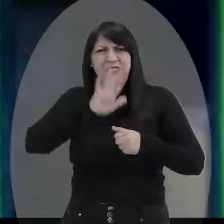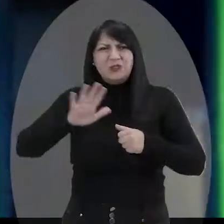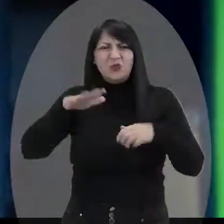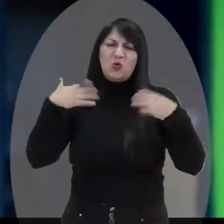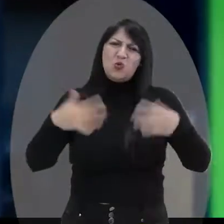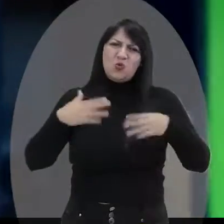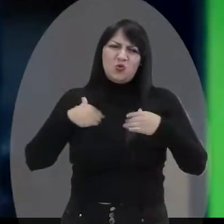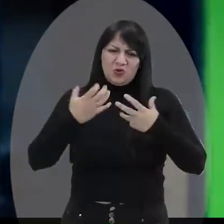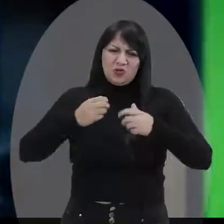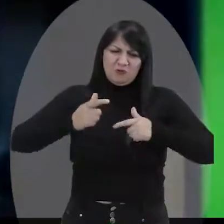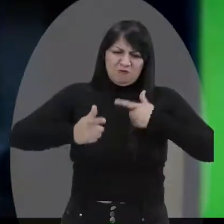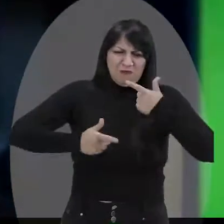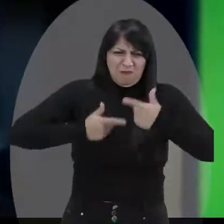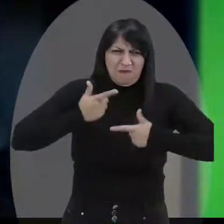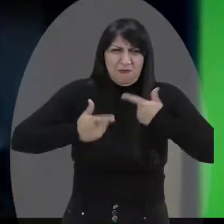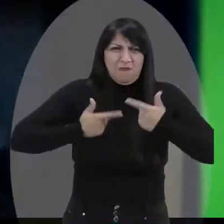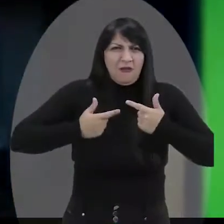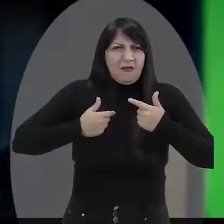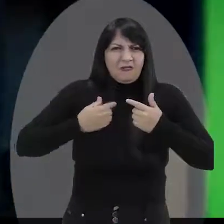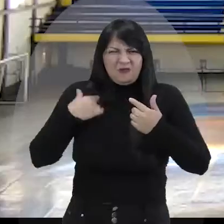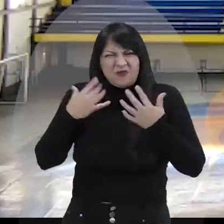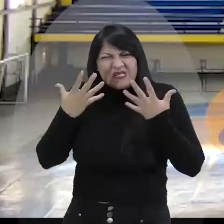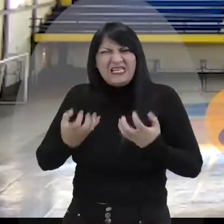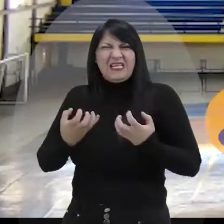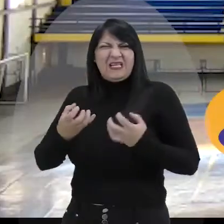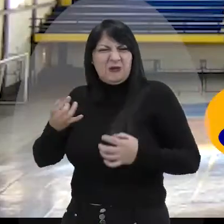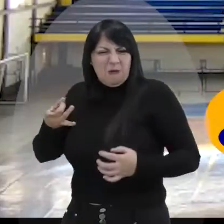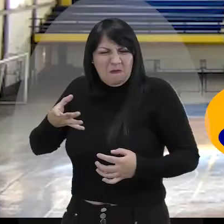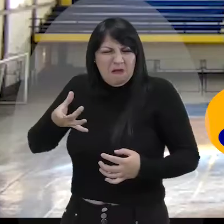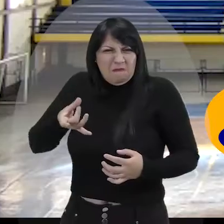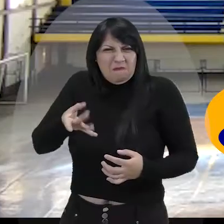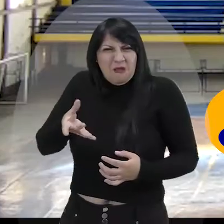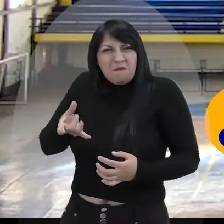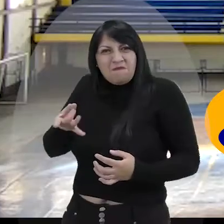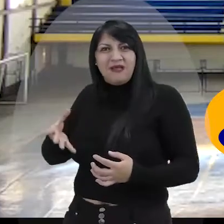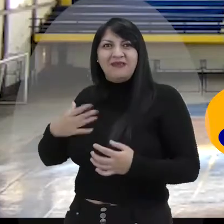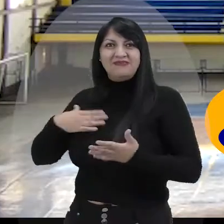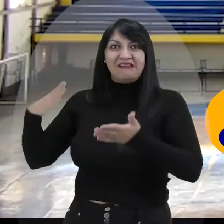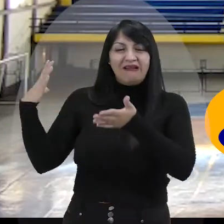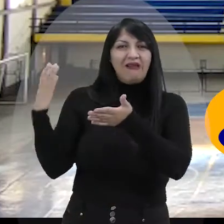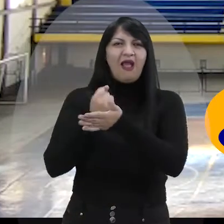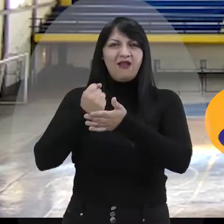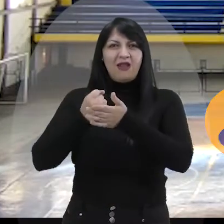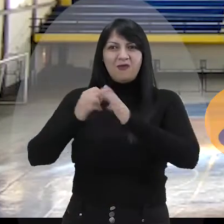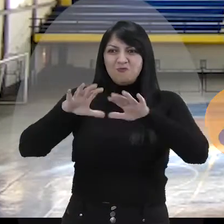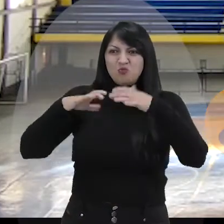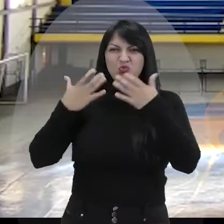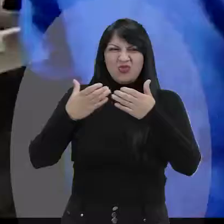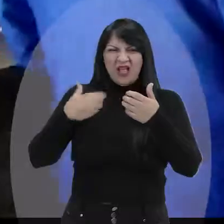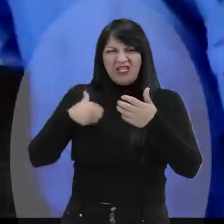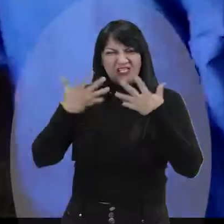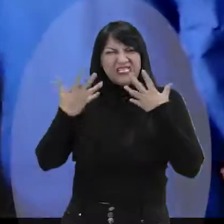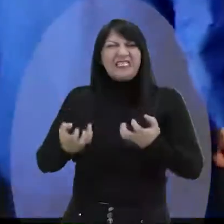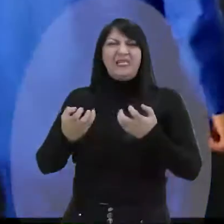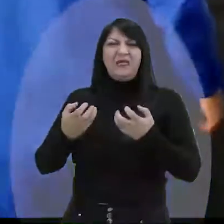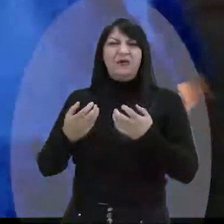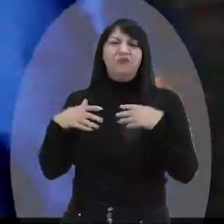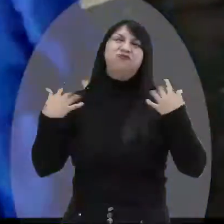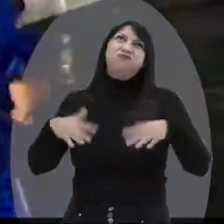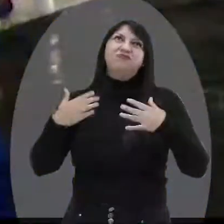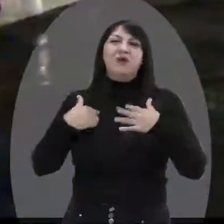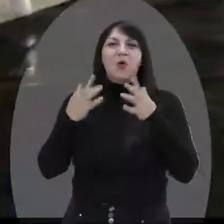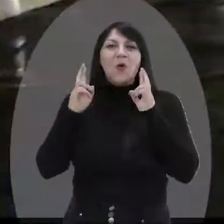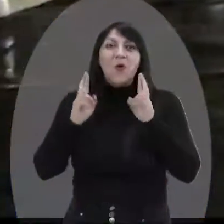más disciplinado. Estoy superándome para ser un mejor boxeador, ganar los